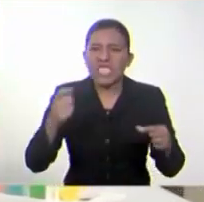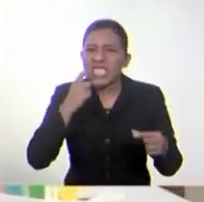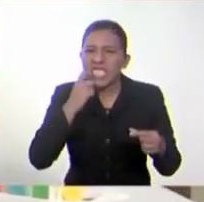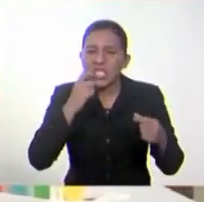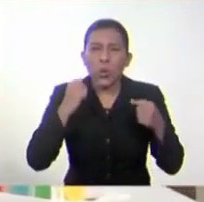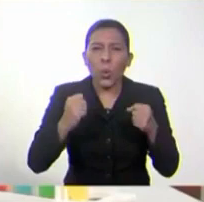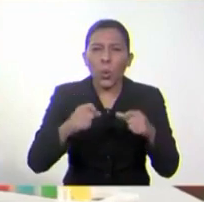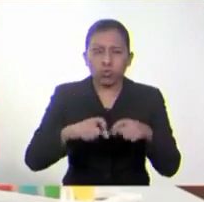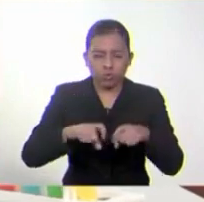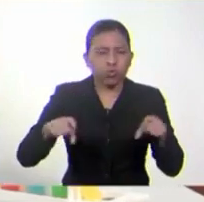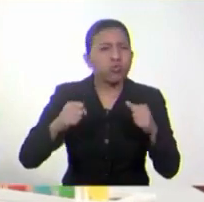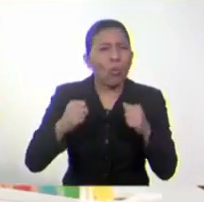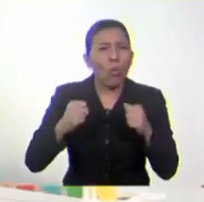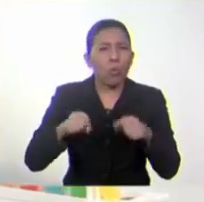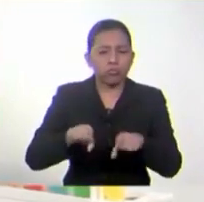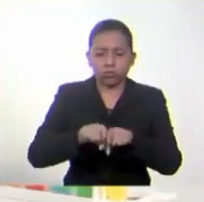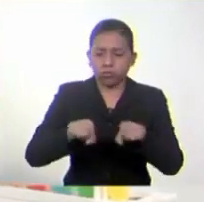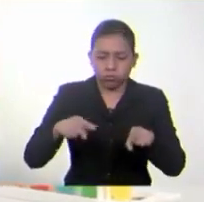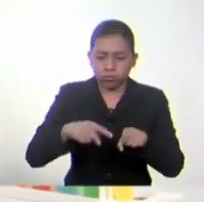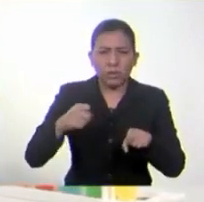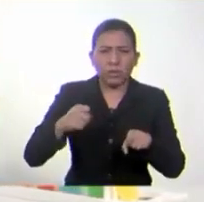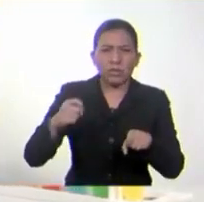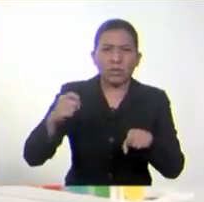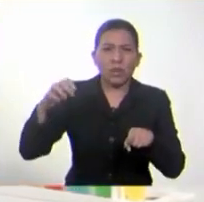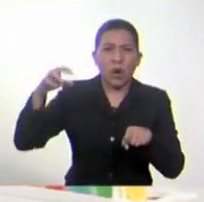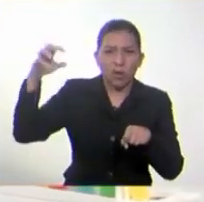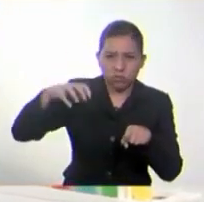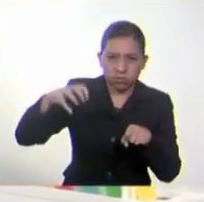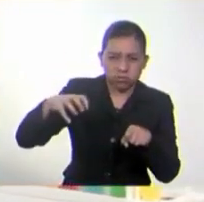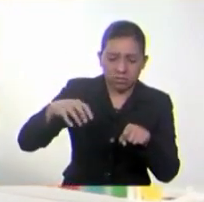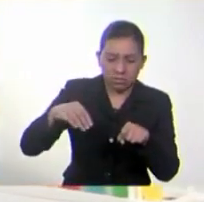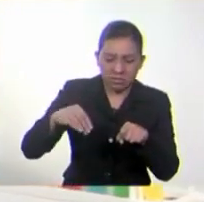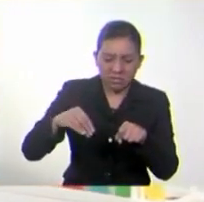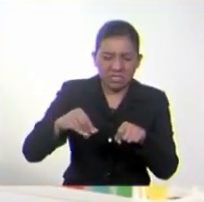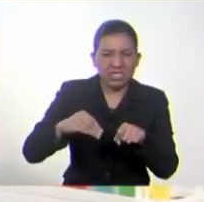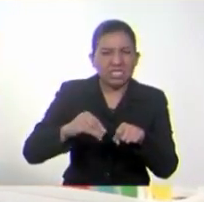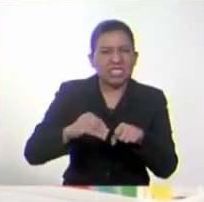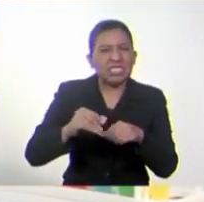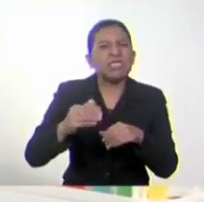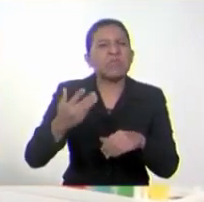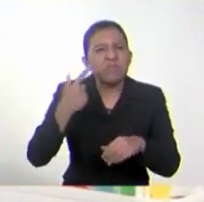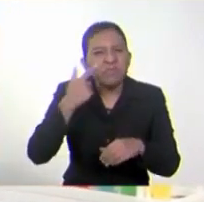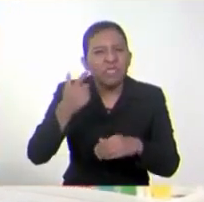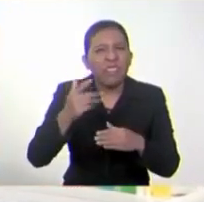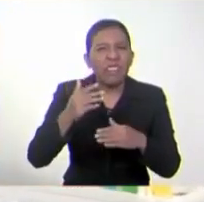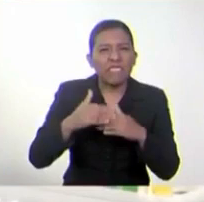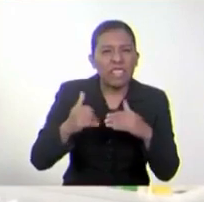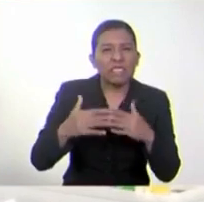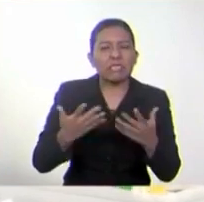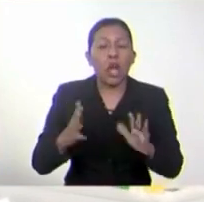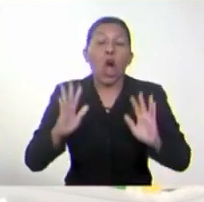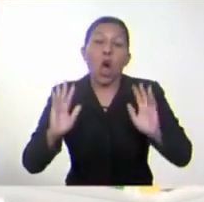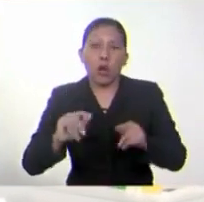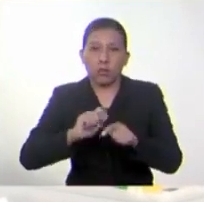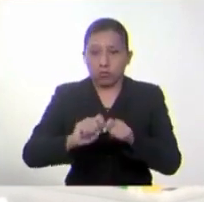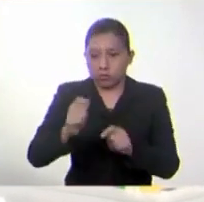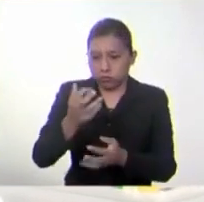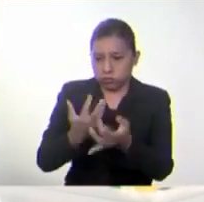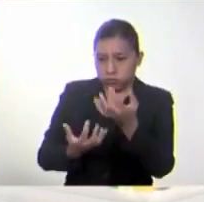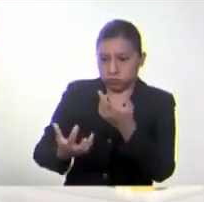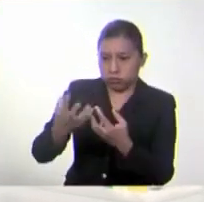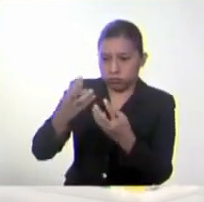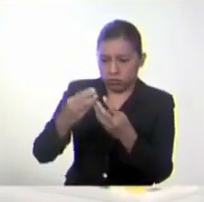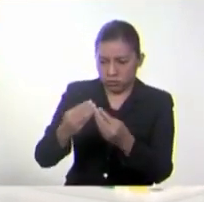una sustancia distinta a las originales. O por ejemplo, la ceniza que se crea en una hoguera da productos diferentes a